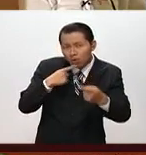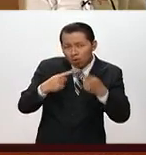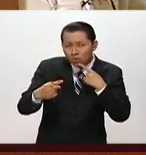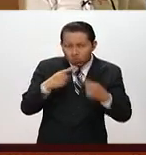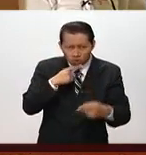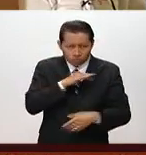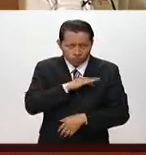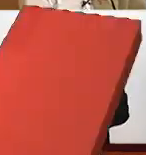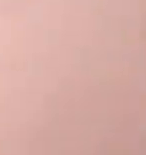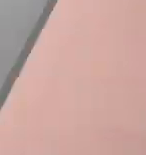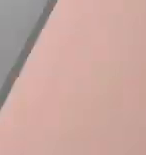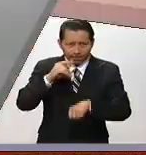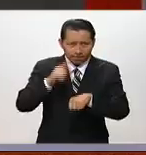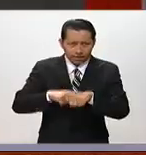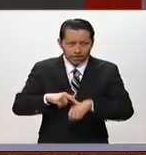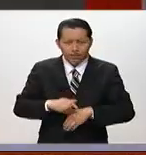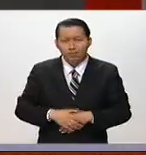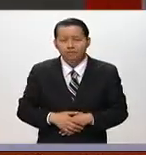gobierno federal.